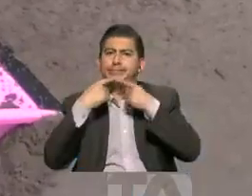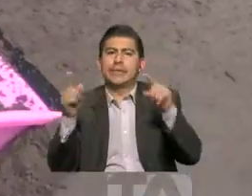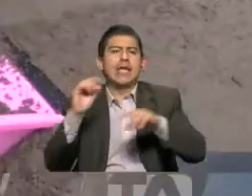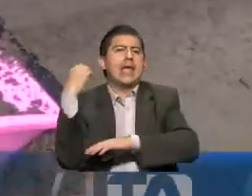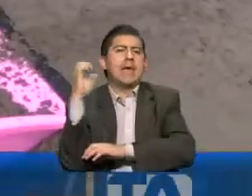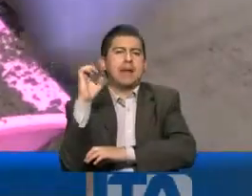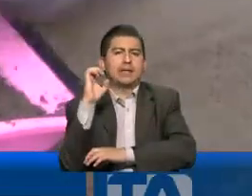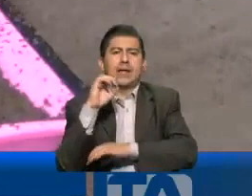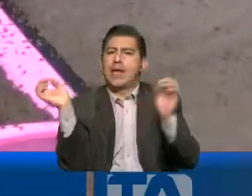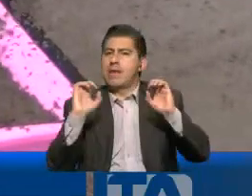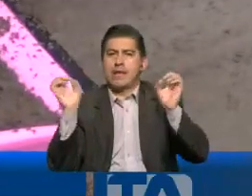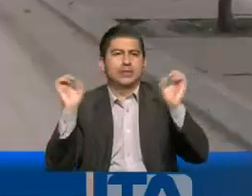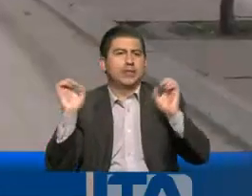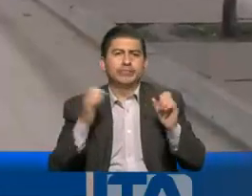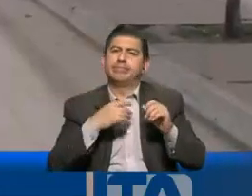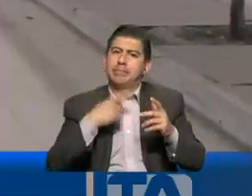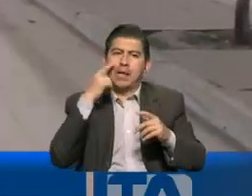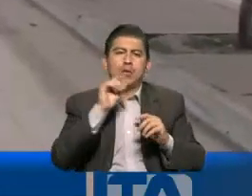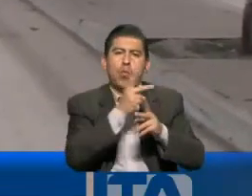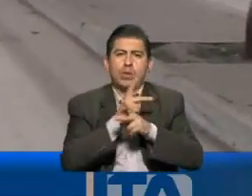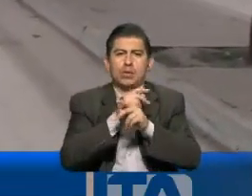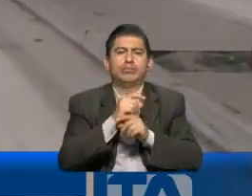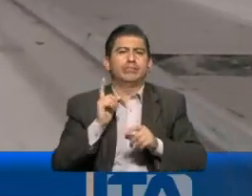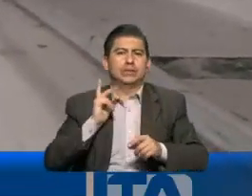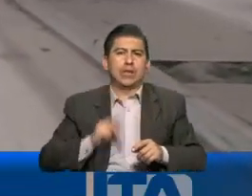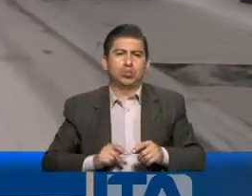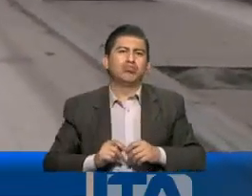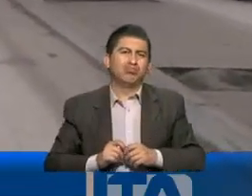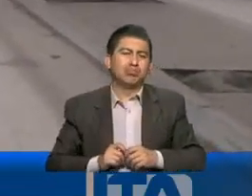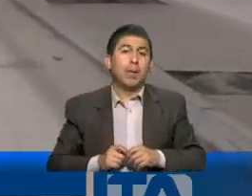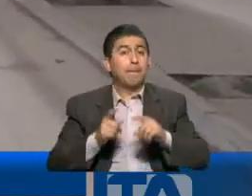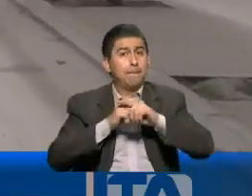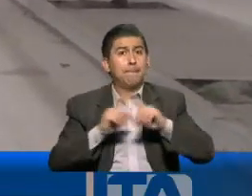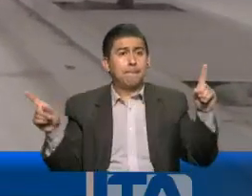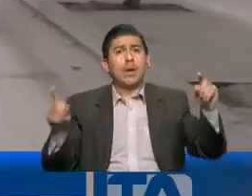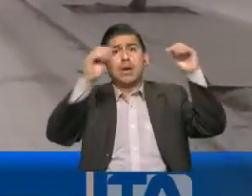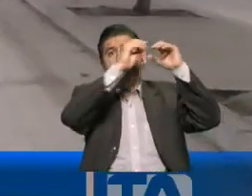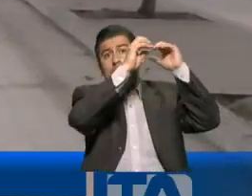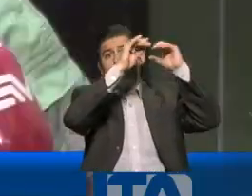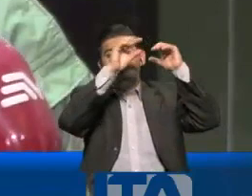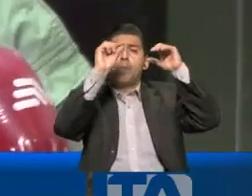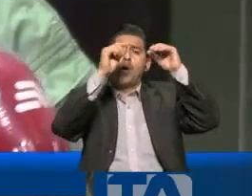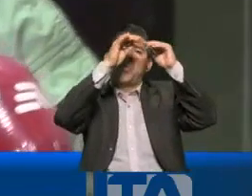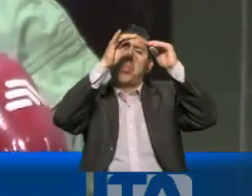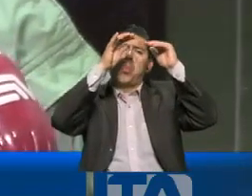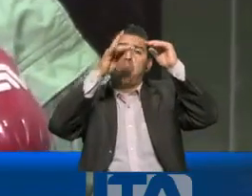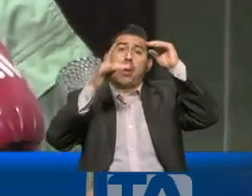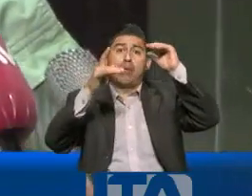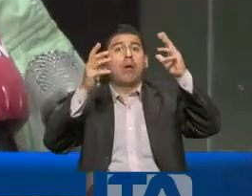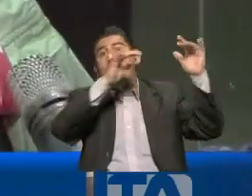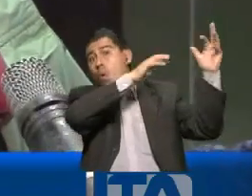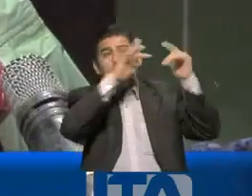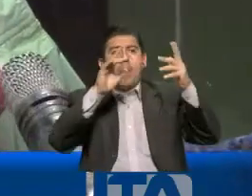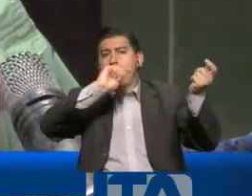para precautelar la salud de los habitantes, ya que se estima un cambio de nivel en la caída de ceniza de moderado a fuerte. La primera acción ha